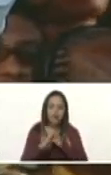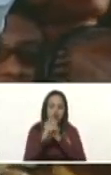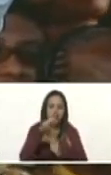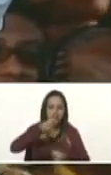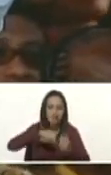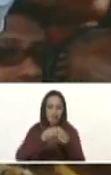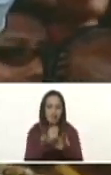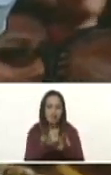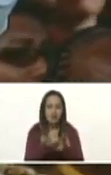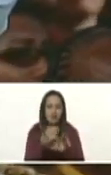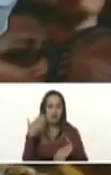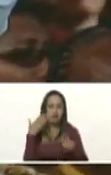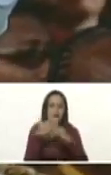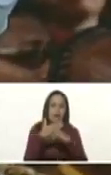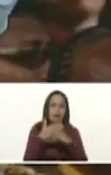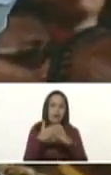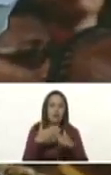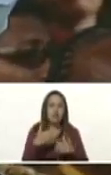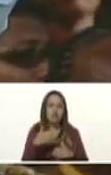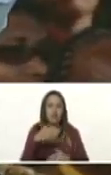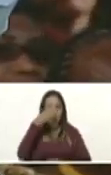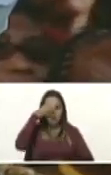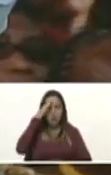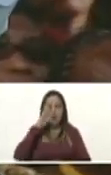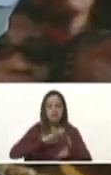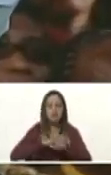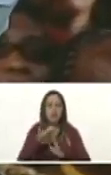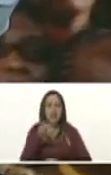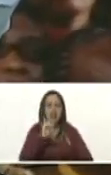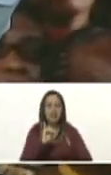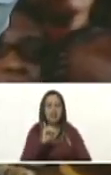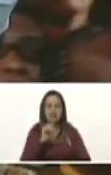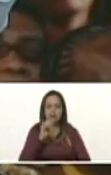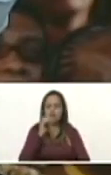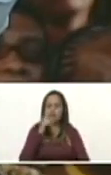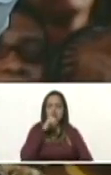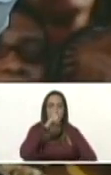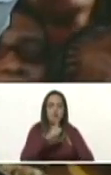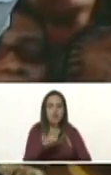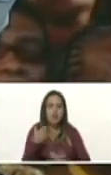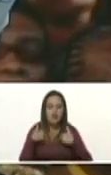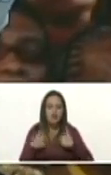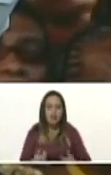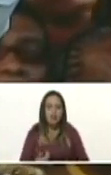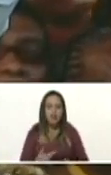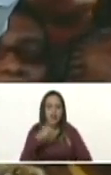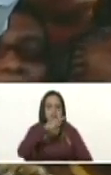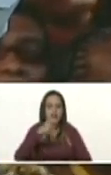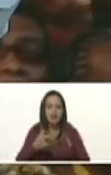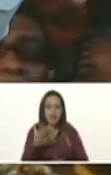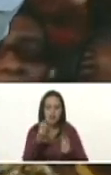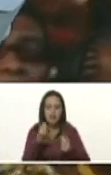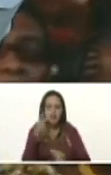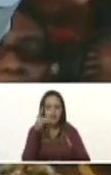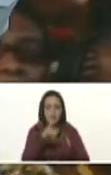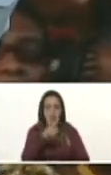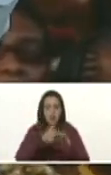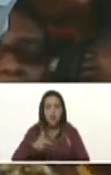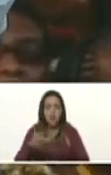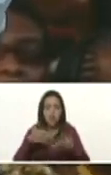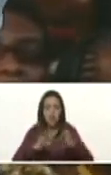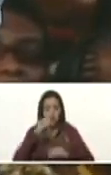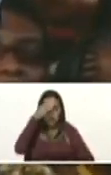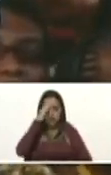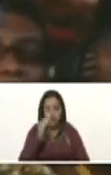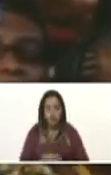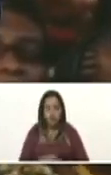comercial contra Cuba porque constituye un delito de lesa humanidad que afecta la vida de millones de seres humanos.